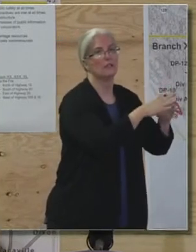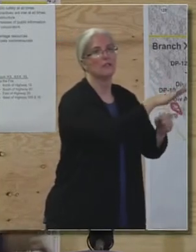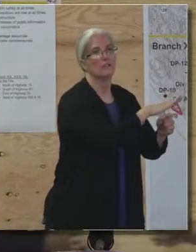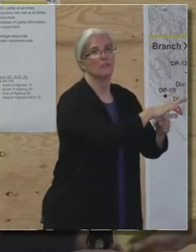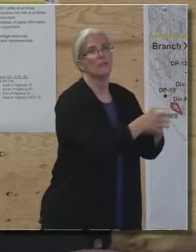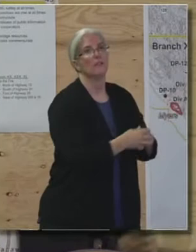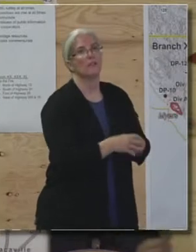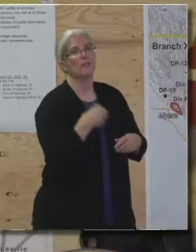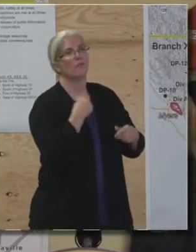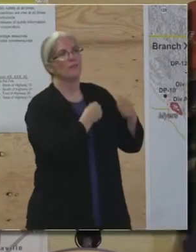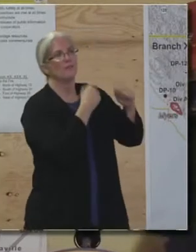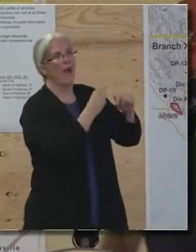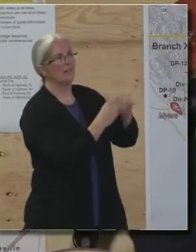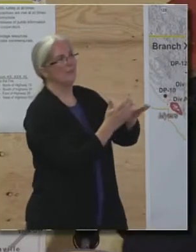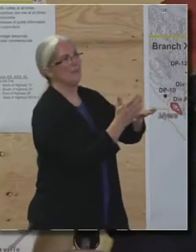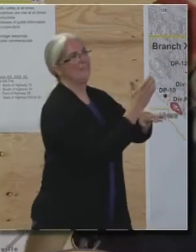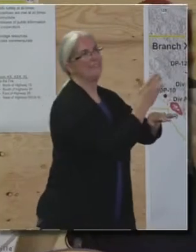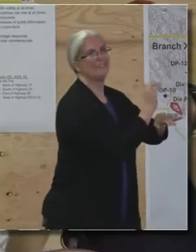gracias